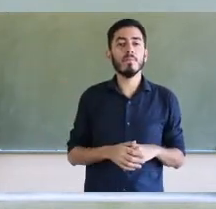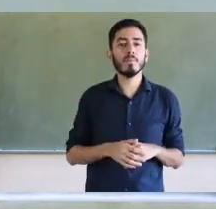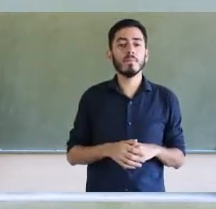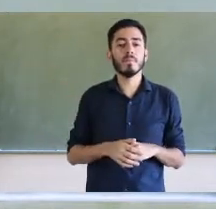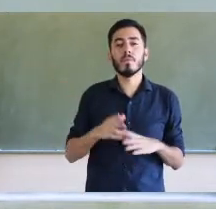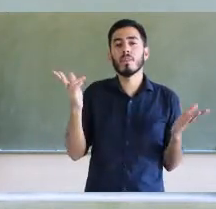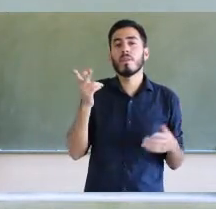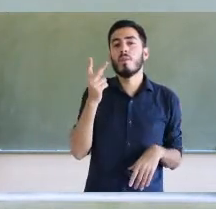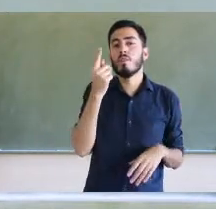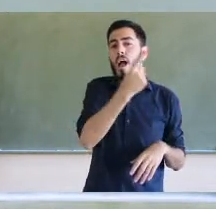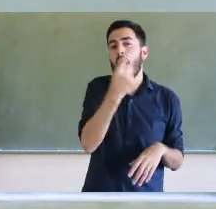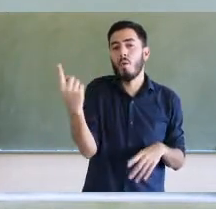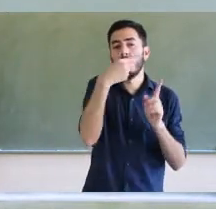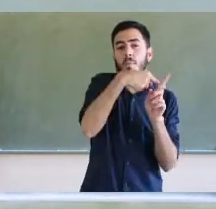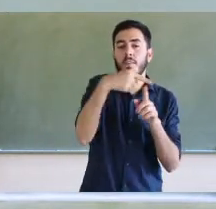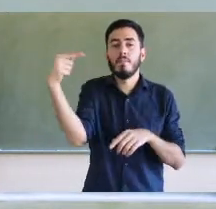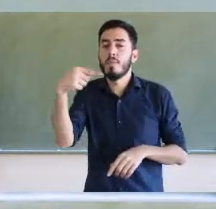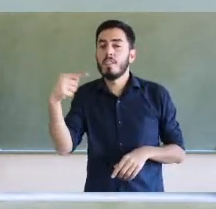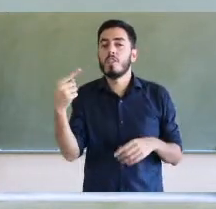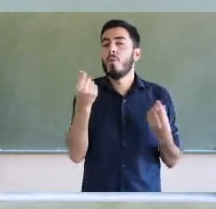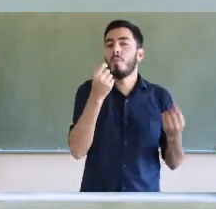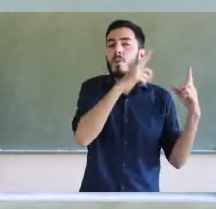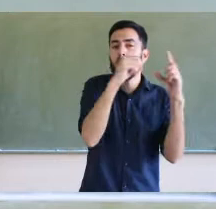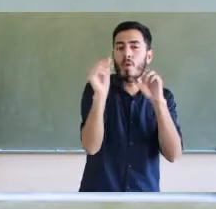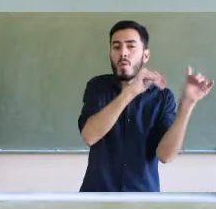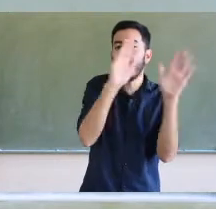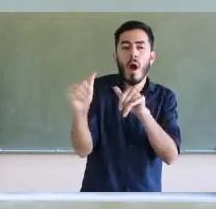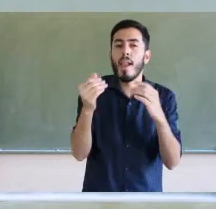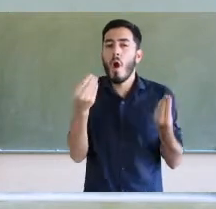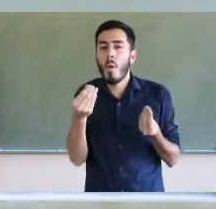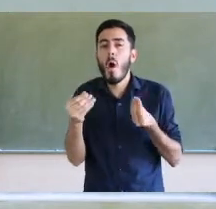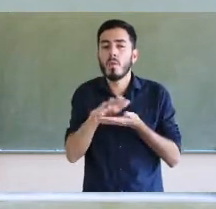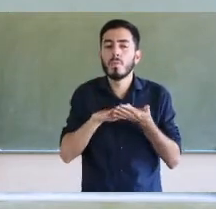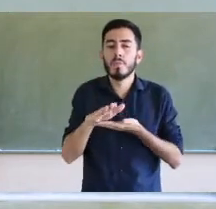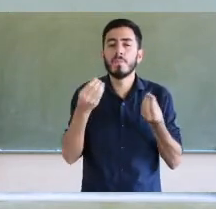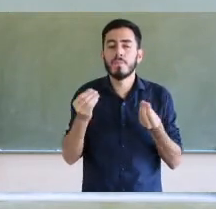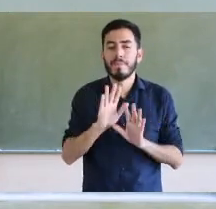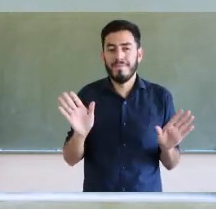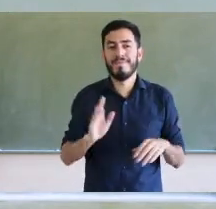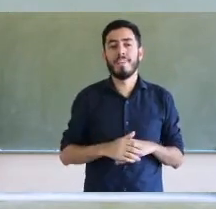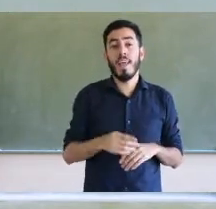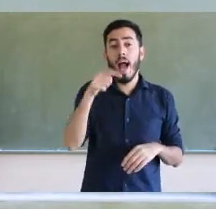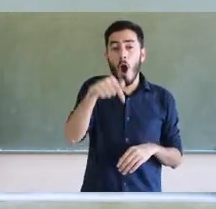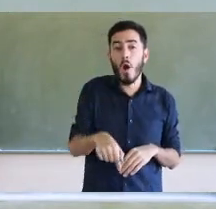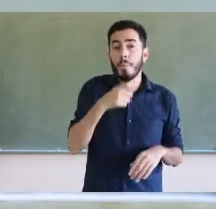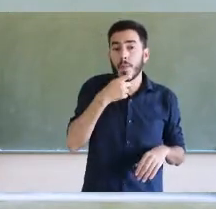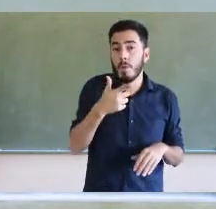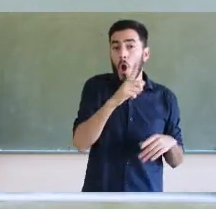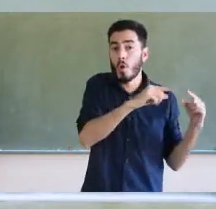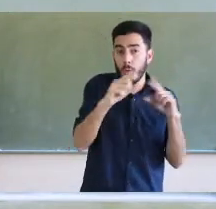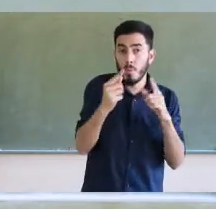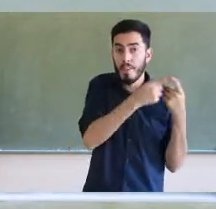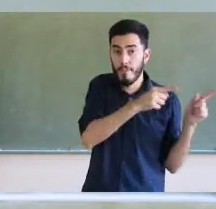¿sí? Un ejemplo de cada caso cuando tenemos el mismo denominador. Ahora bien, si tenemos distintos, por